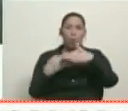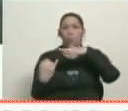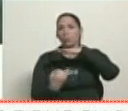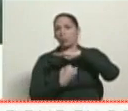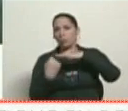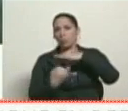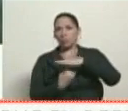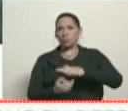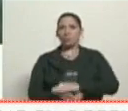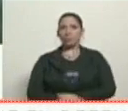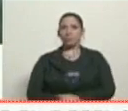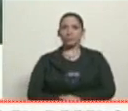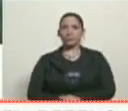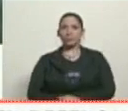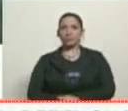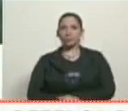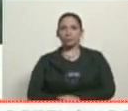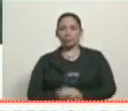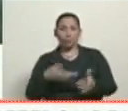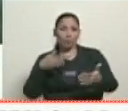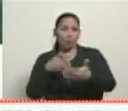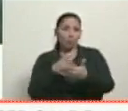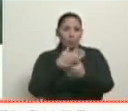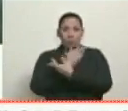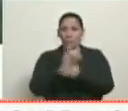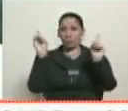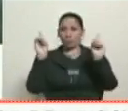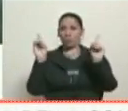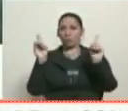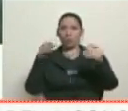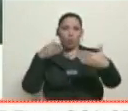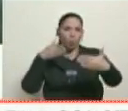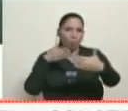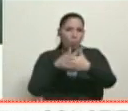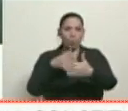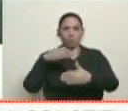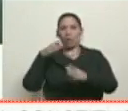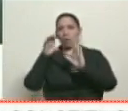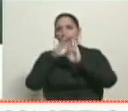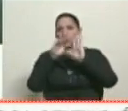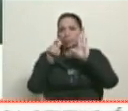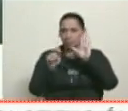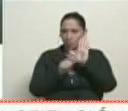institucionalidad, contra la democracia, contra la Constitución.